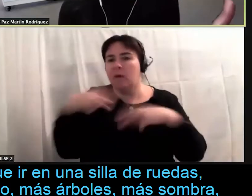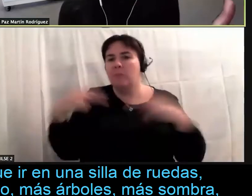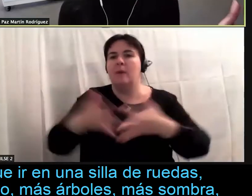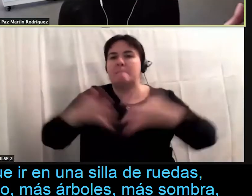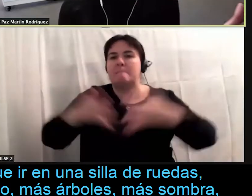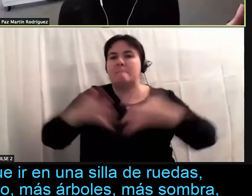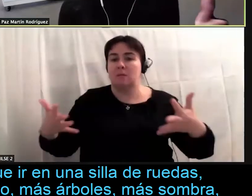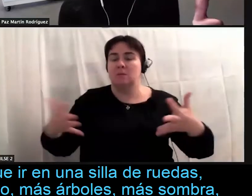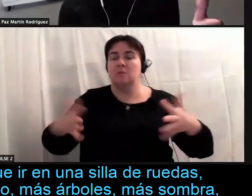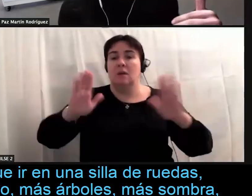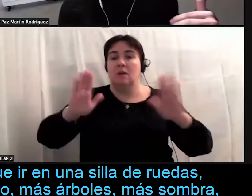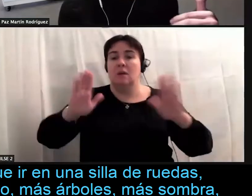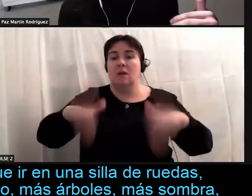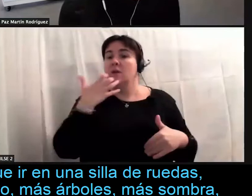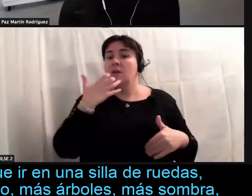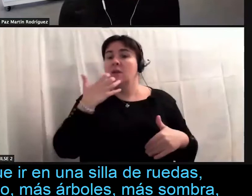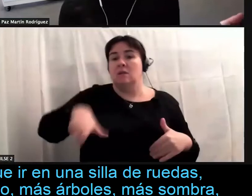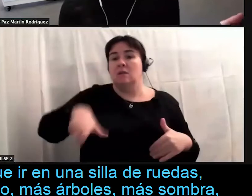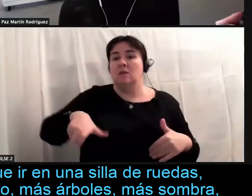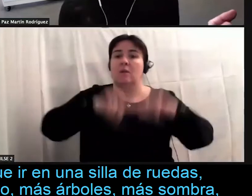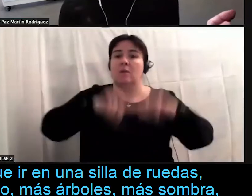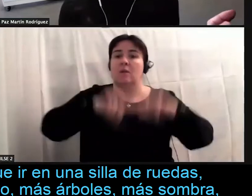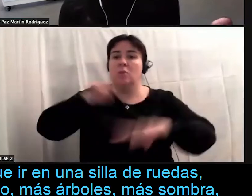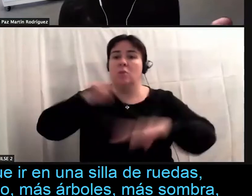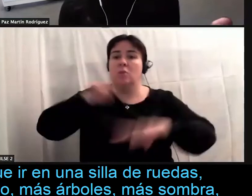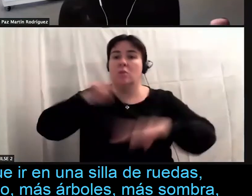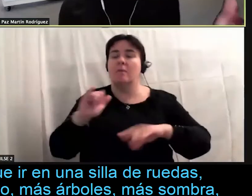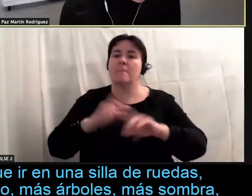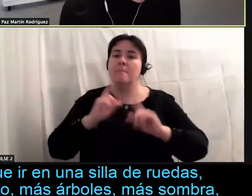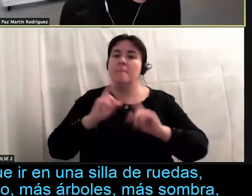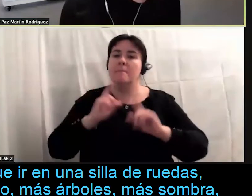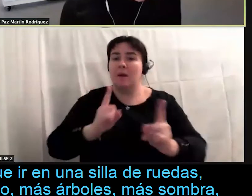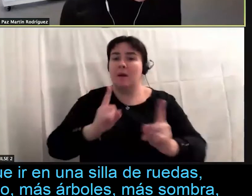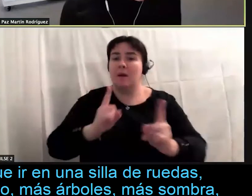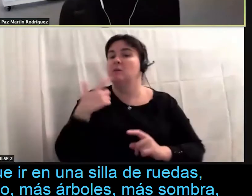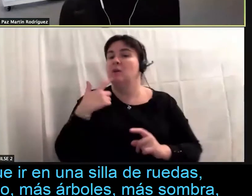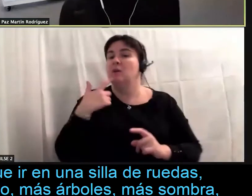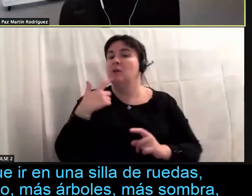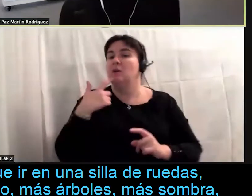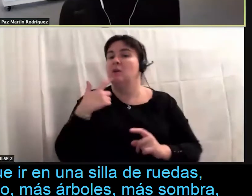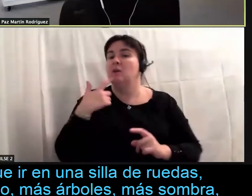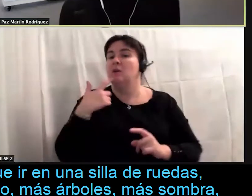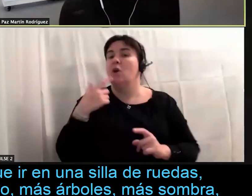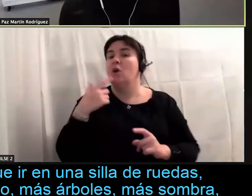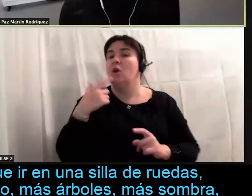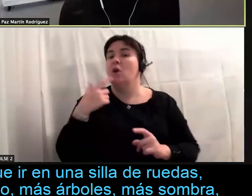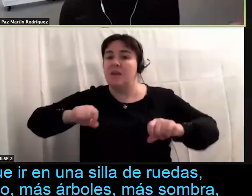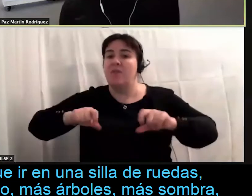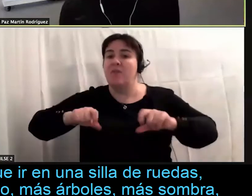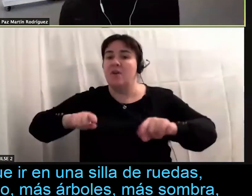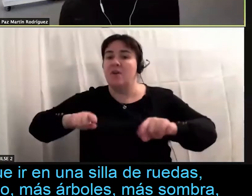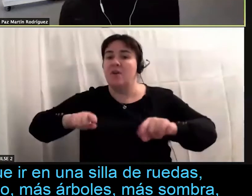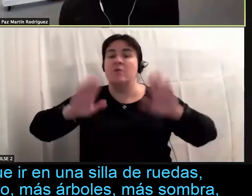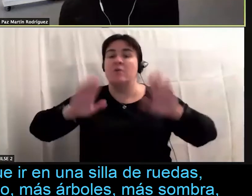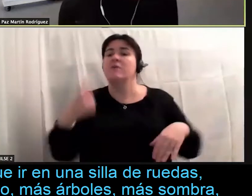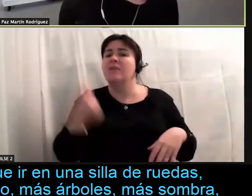para desplazarse, por ejemplo, que tiene que ir con una silla de ruedas, en resumidas cuentas lo que acaba necesitando es más espacio, una ciudad más amable